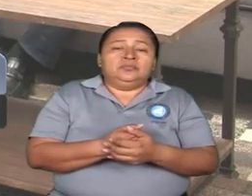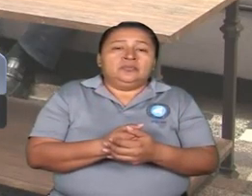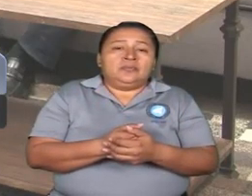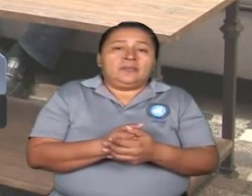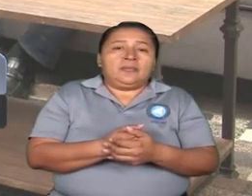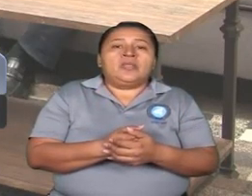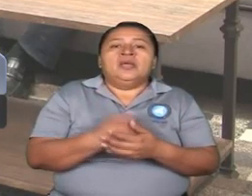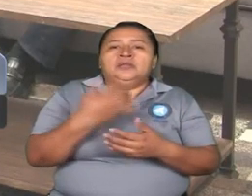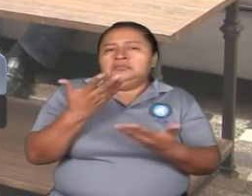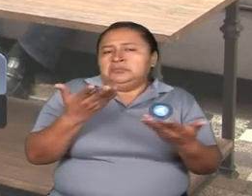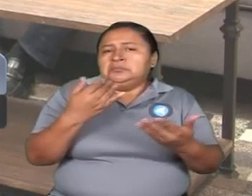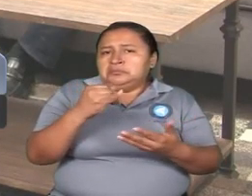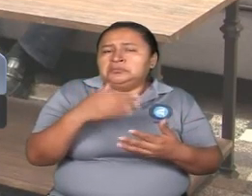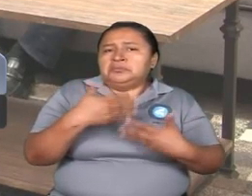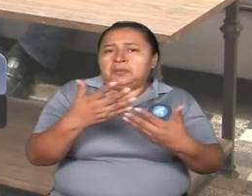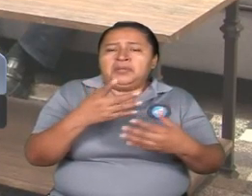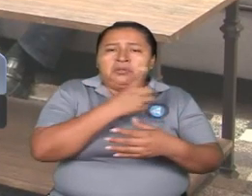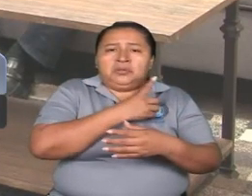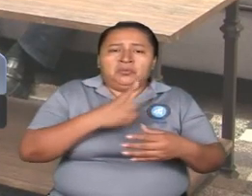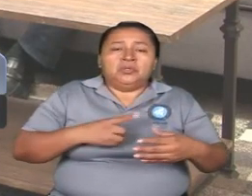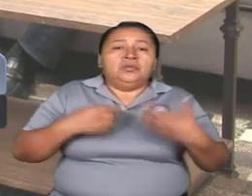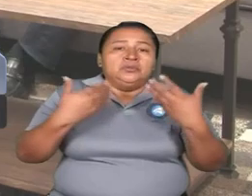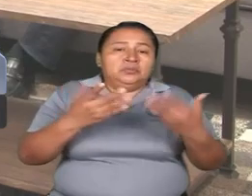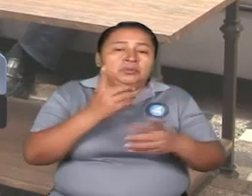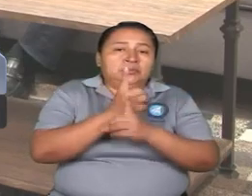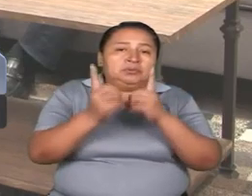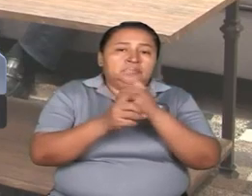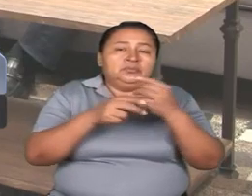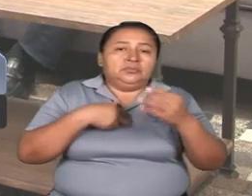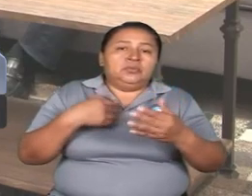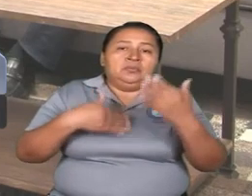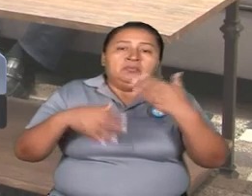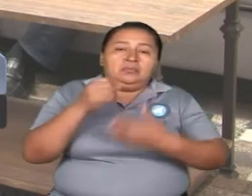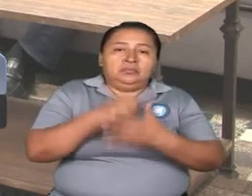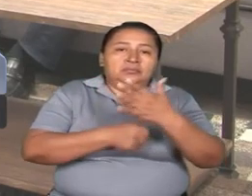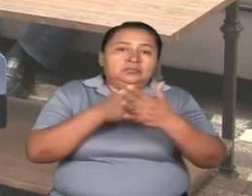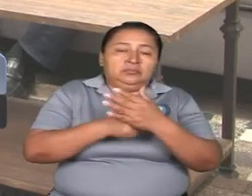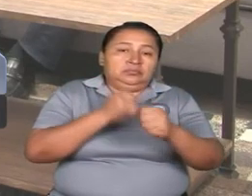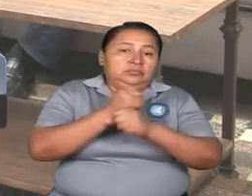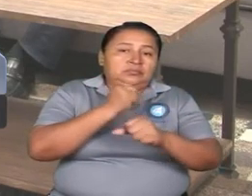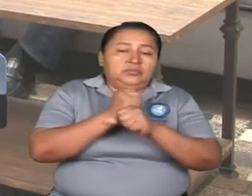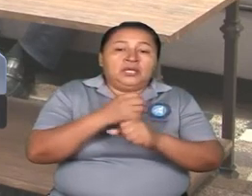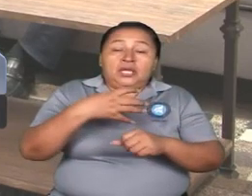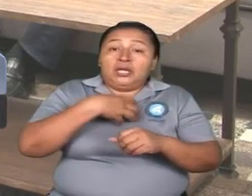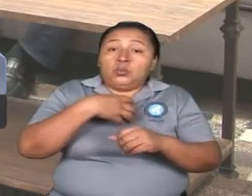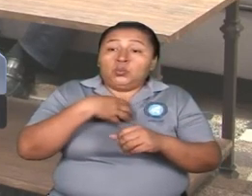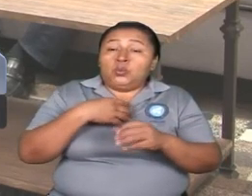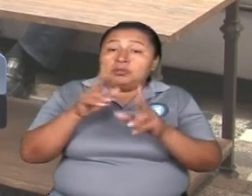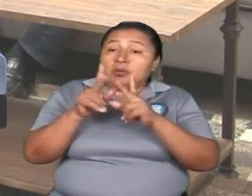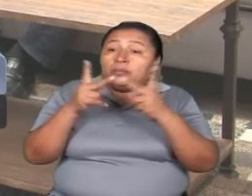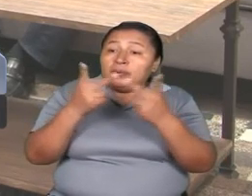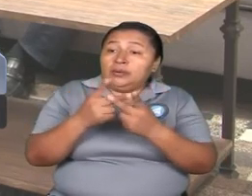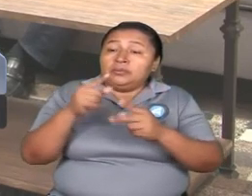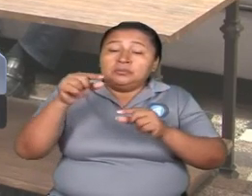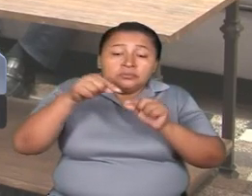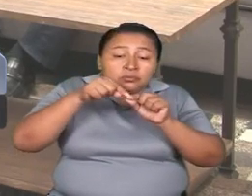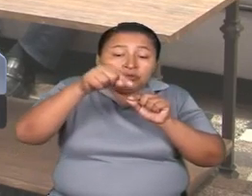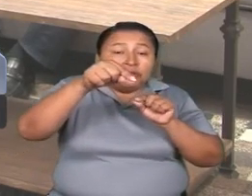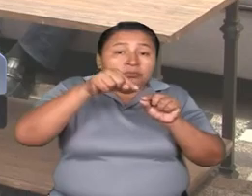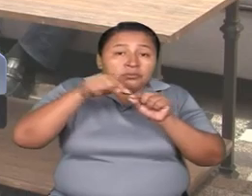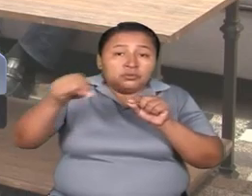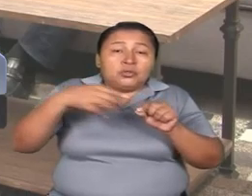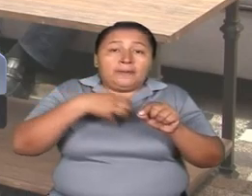sí, también los diputados tenemos que hacer un mayor esfuerzo en nuestras comunidades, en nuestros municipios, en